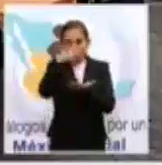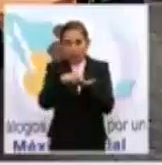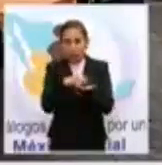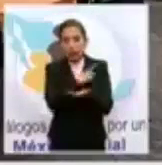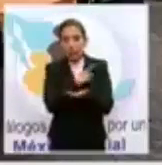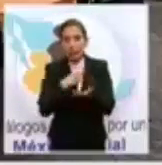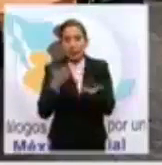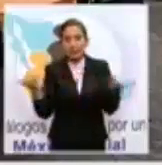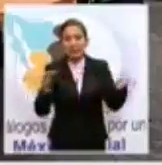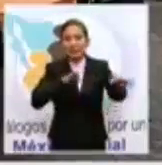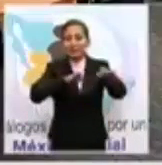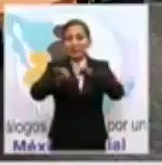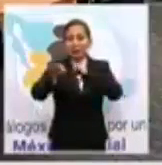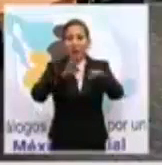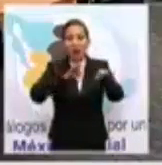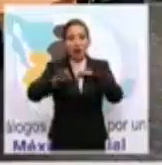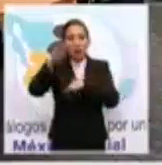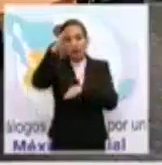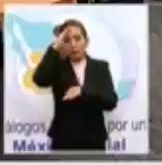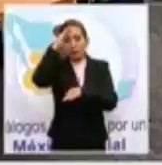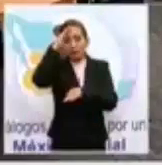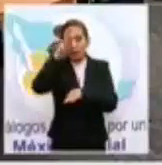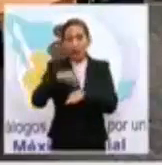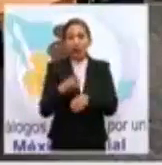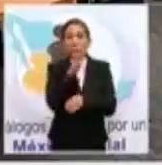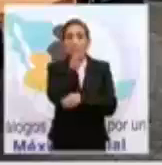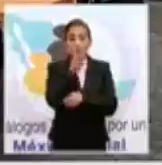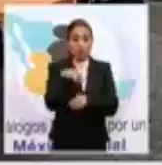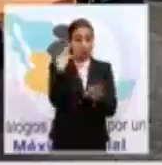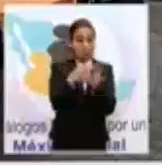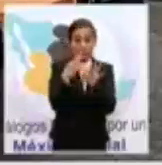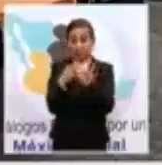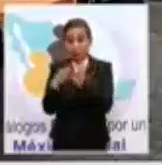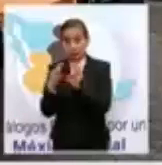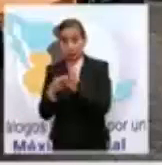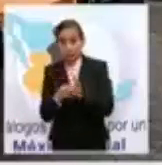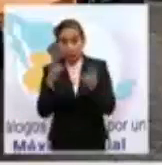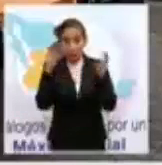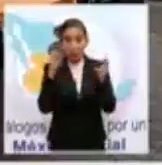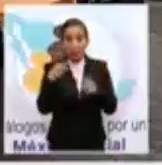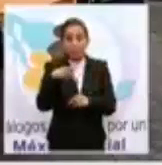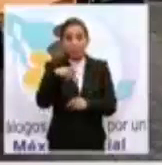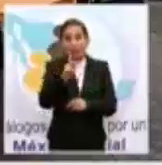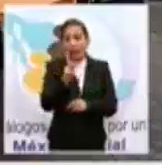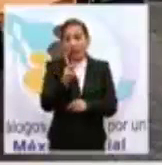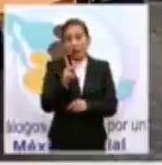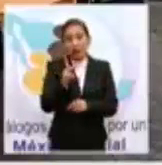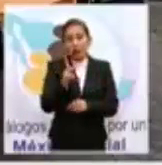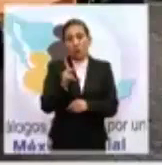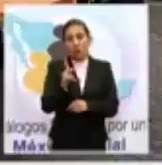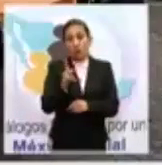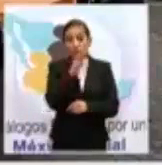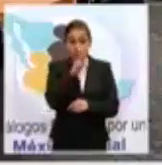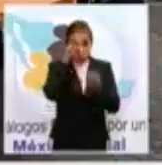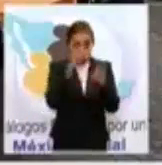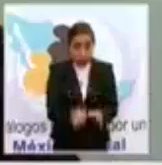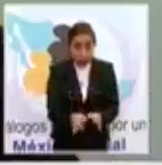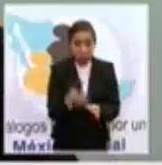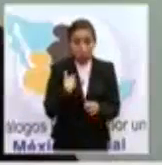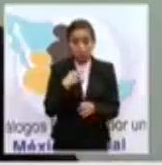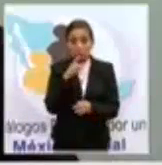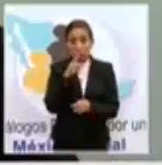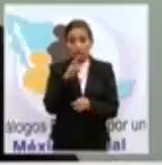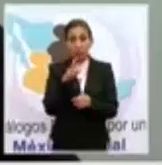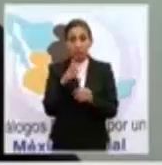un trabajo, no pensar que ya tenemos las respuestas, porque mi impresión, no soy para nada experta en el tema, pero mi impresión es que no tenemos las respuestas, así como estoy en